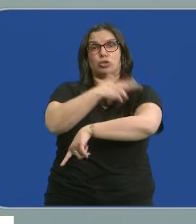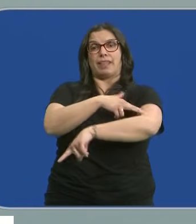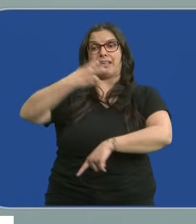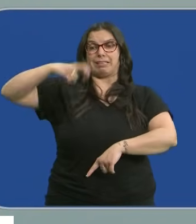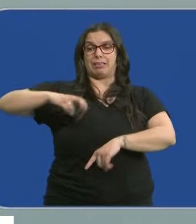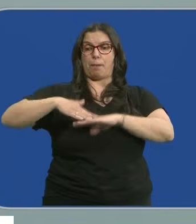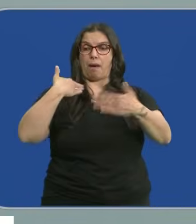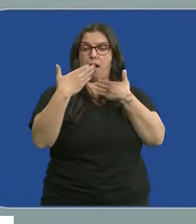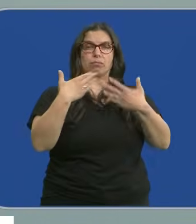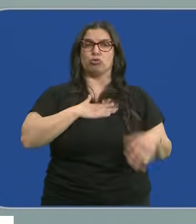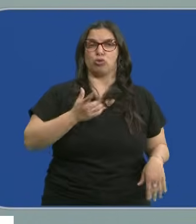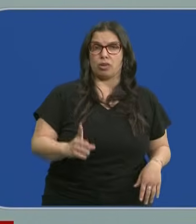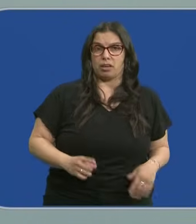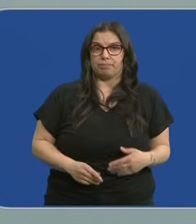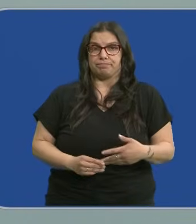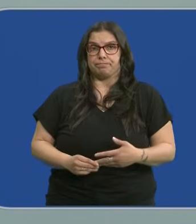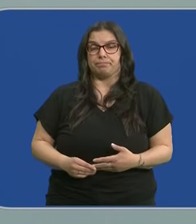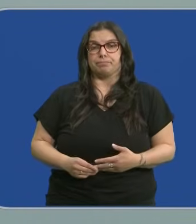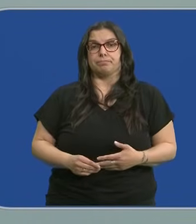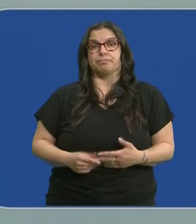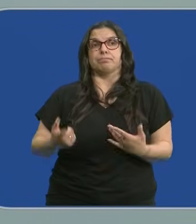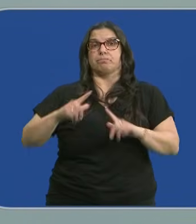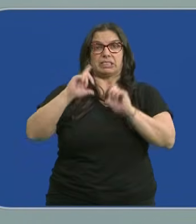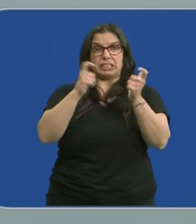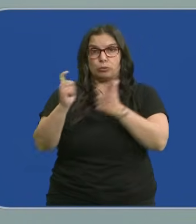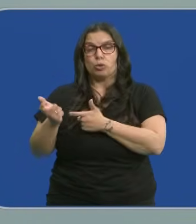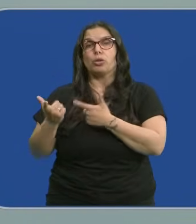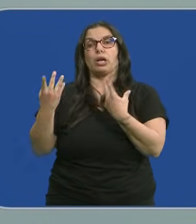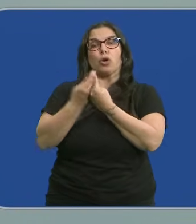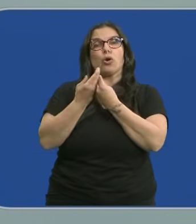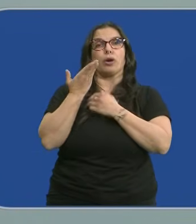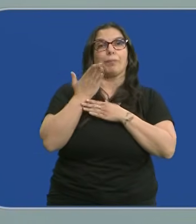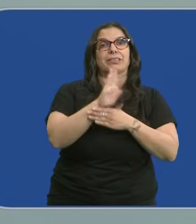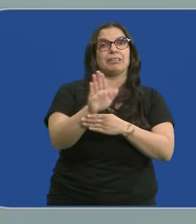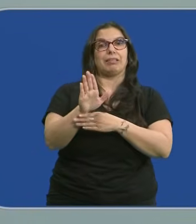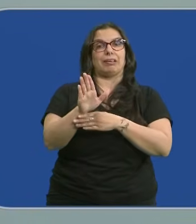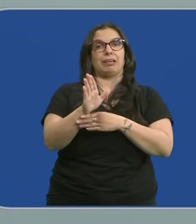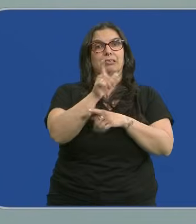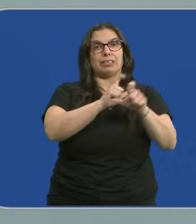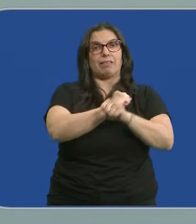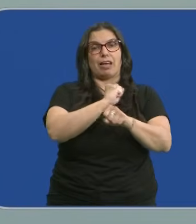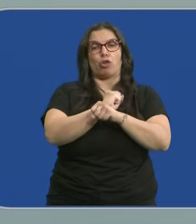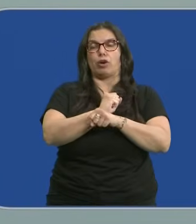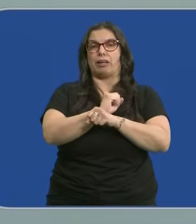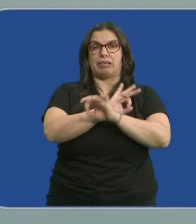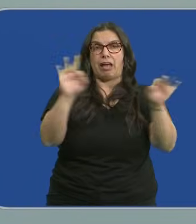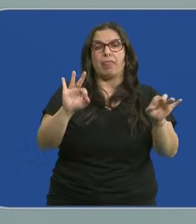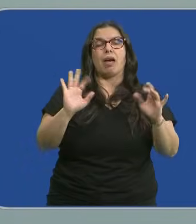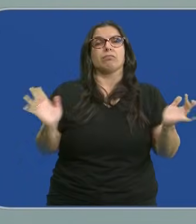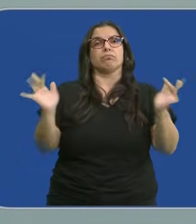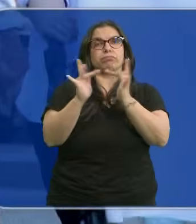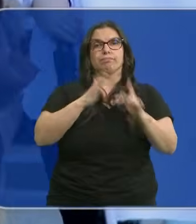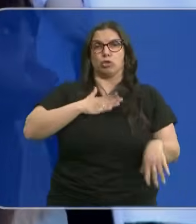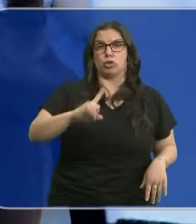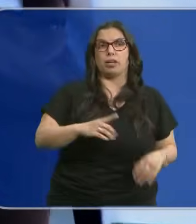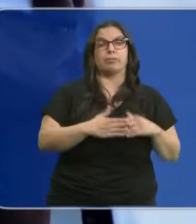Sanidad, que no está teniendo reuniones con los representantes de los trabajadores, que no quiere intentar acercar